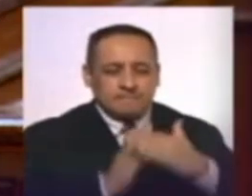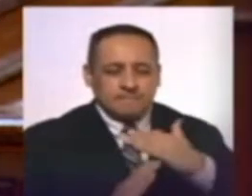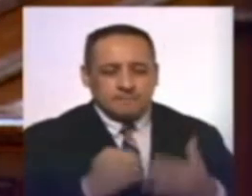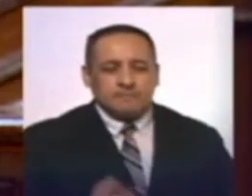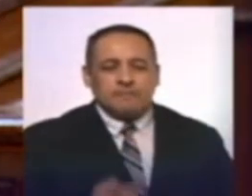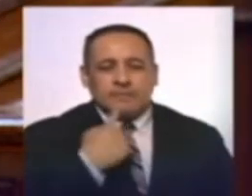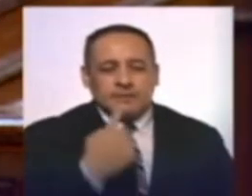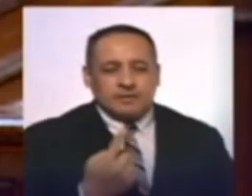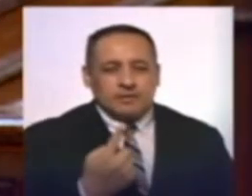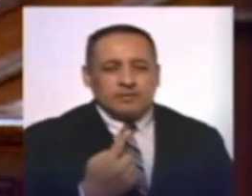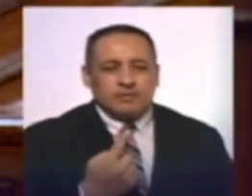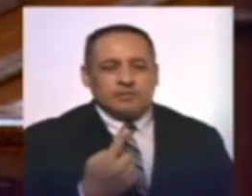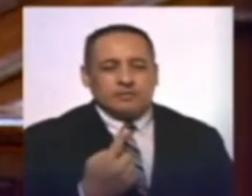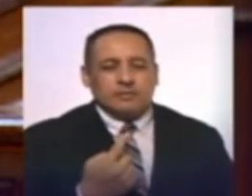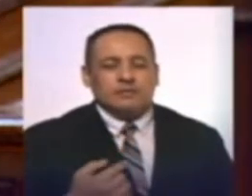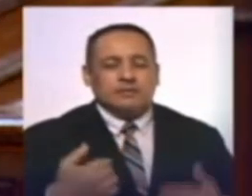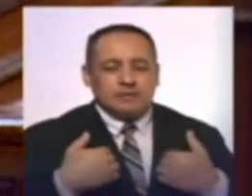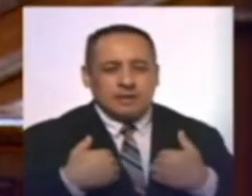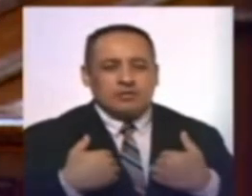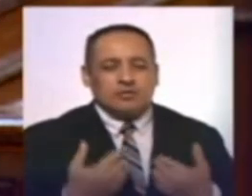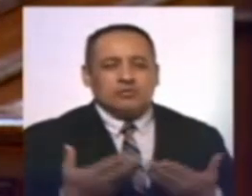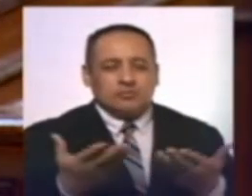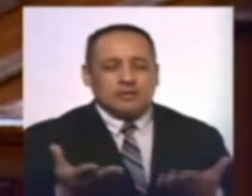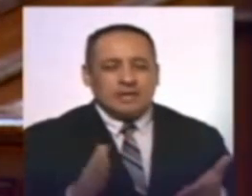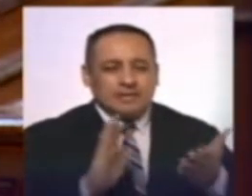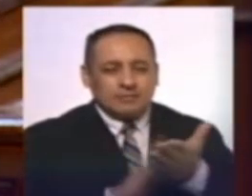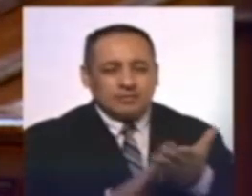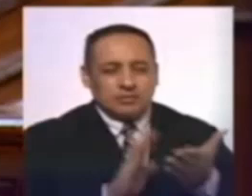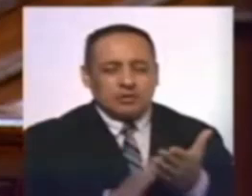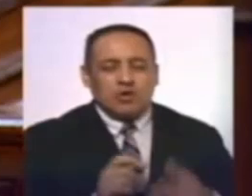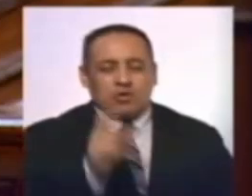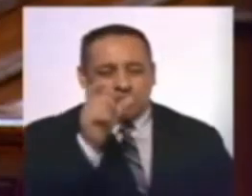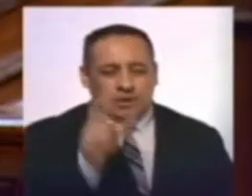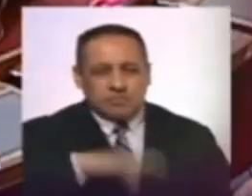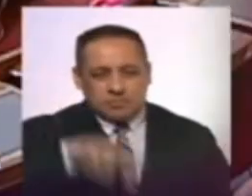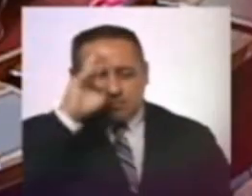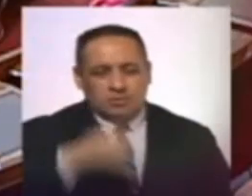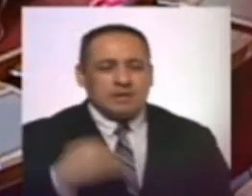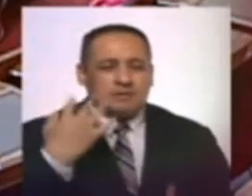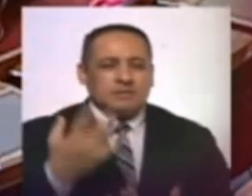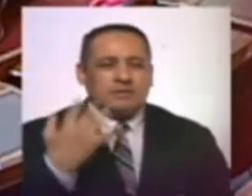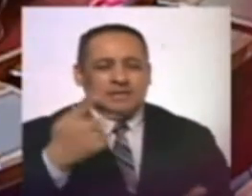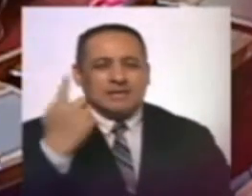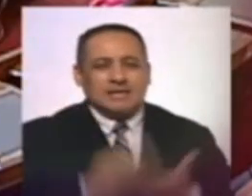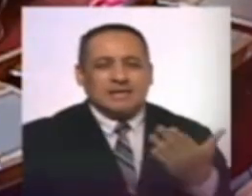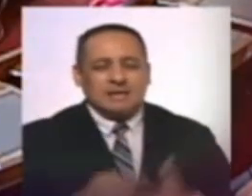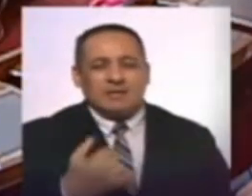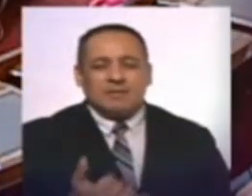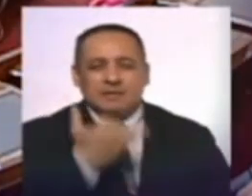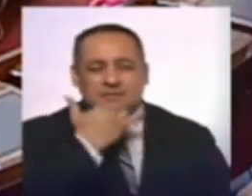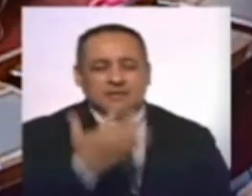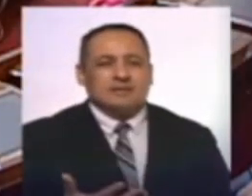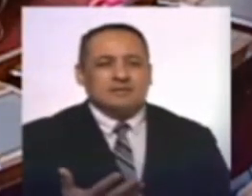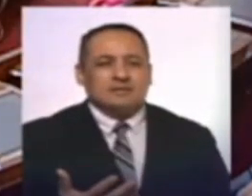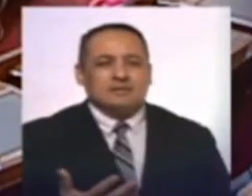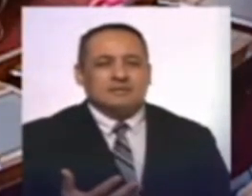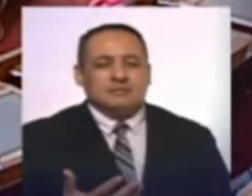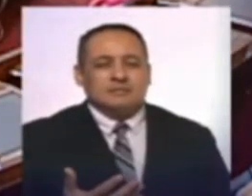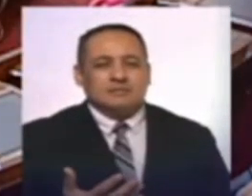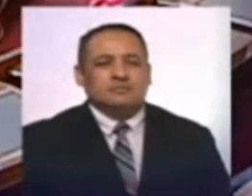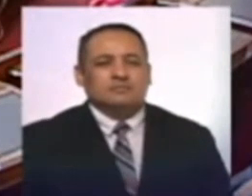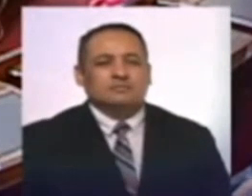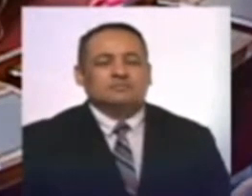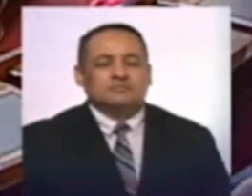digo, tenga usted en la Defensoría a un funcionario que se dirige a usted para coadyuvar